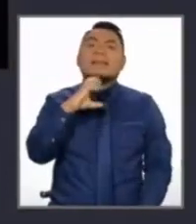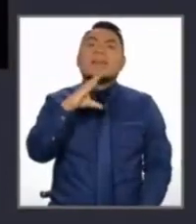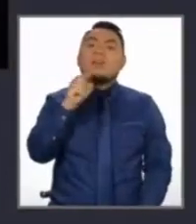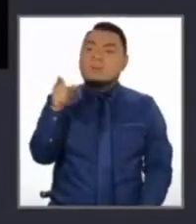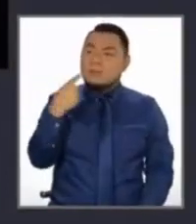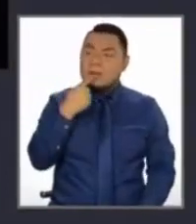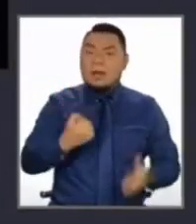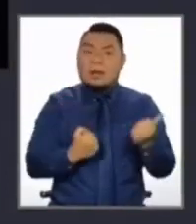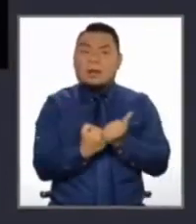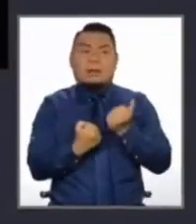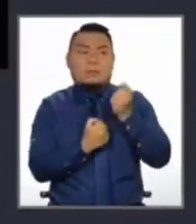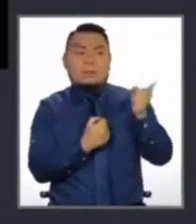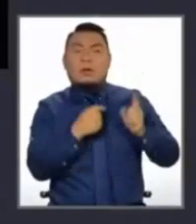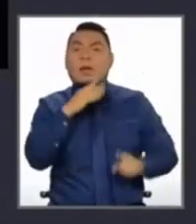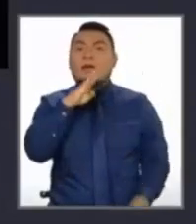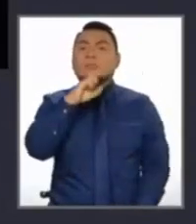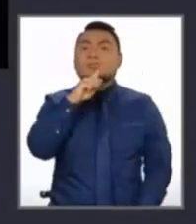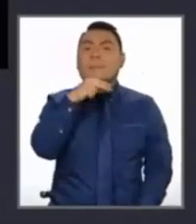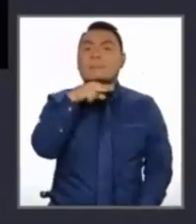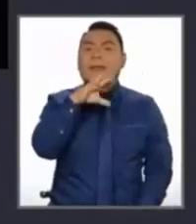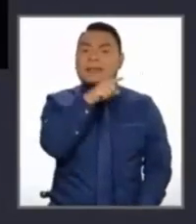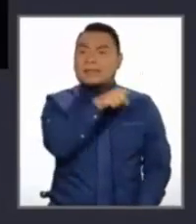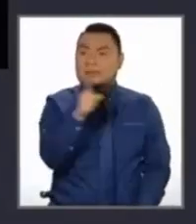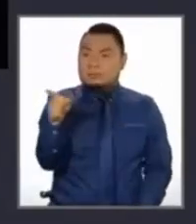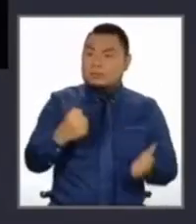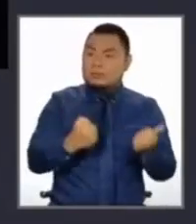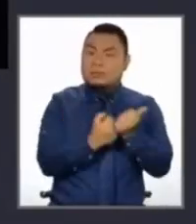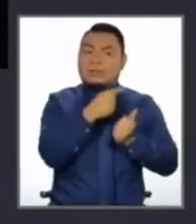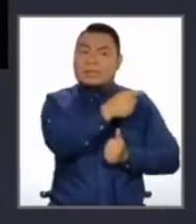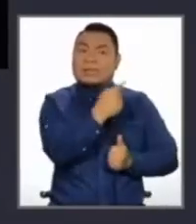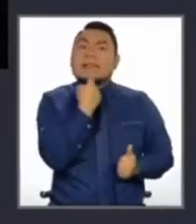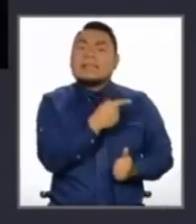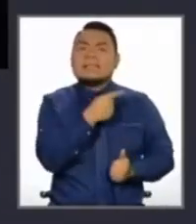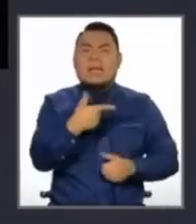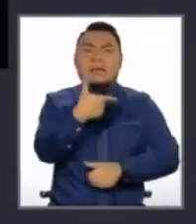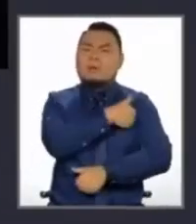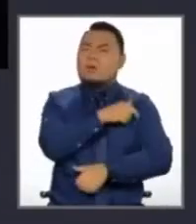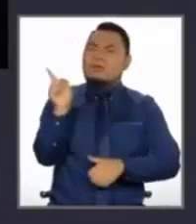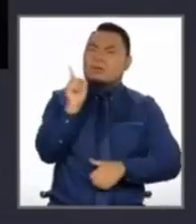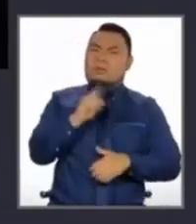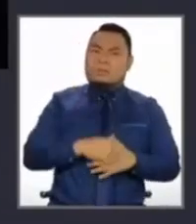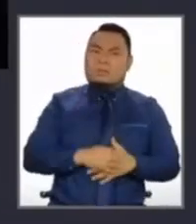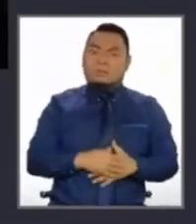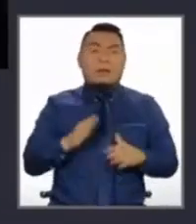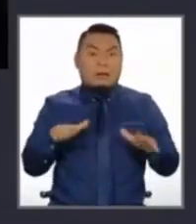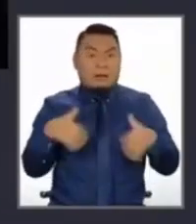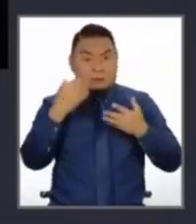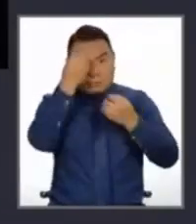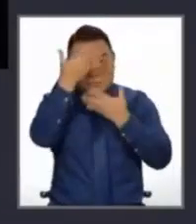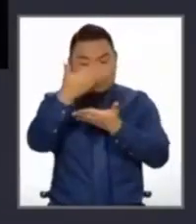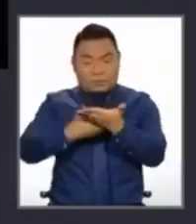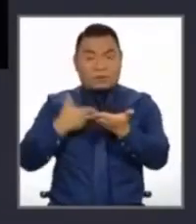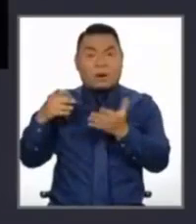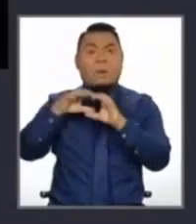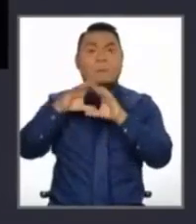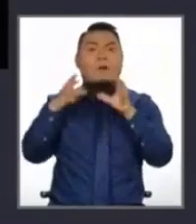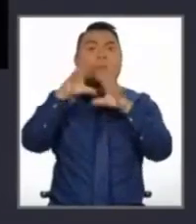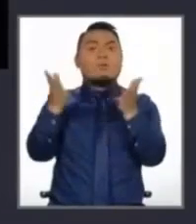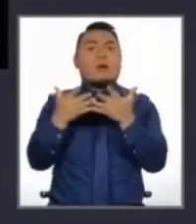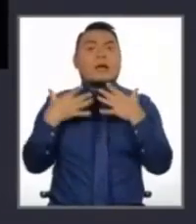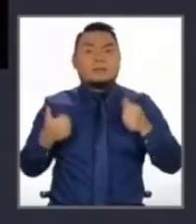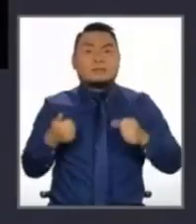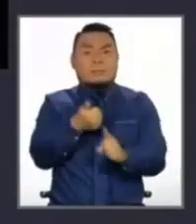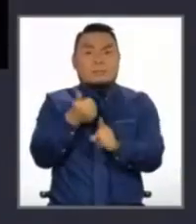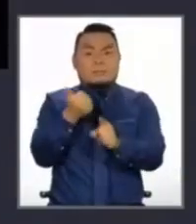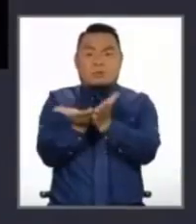apoyando al señor Bustamante, que la vacuna no servía, resulta que ahora hay informes de la Organización Mundial de la Salud y del